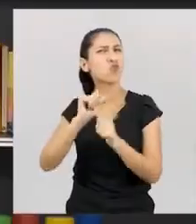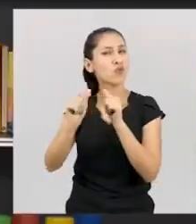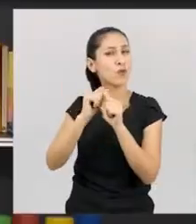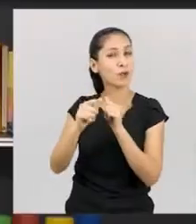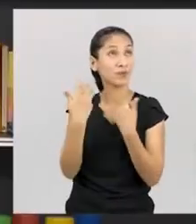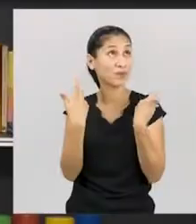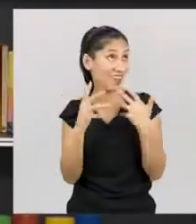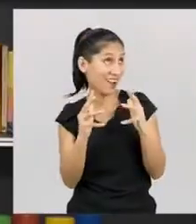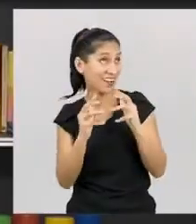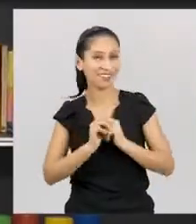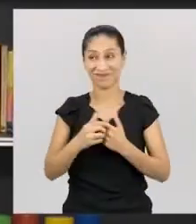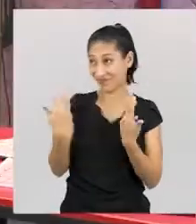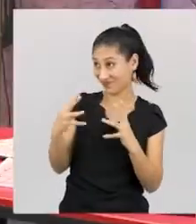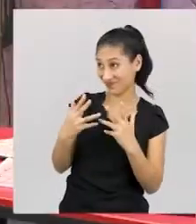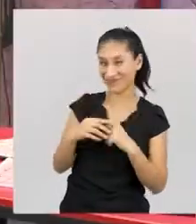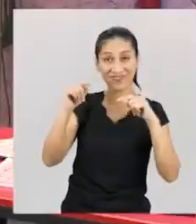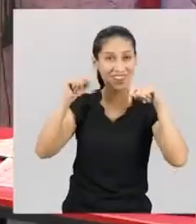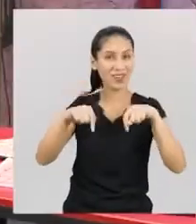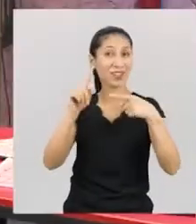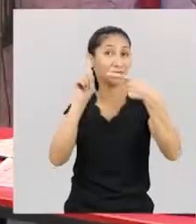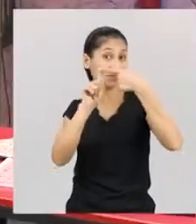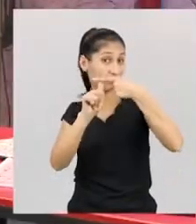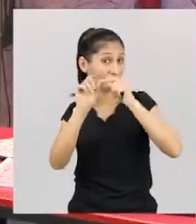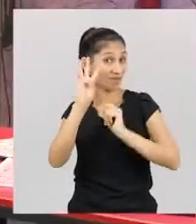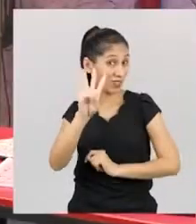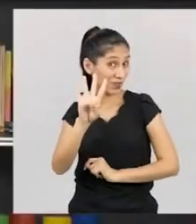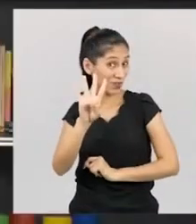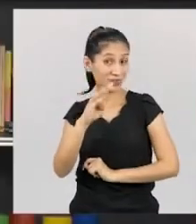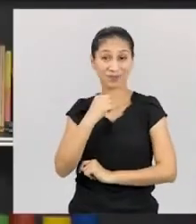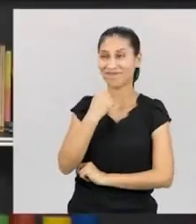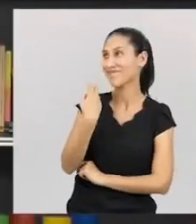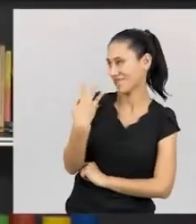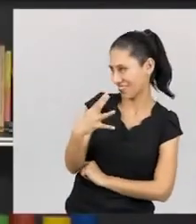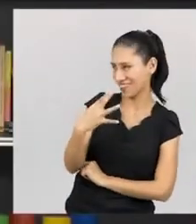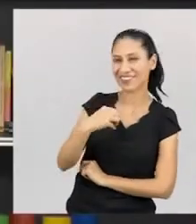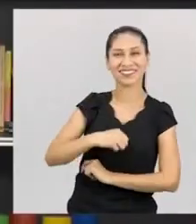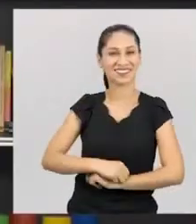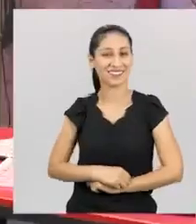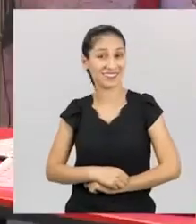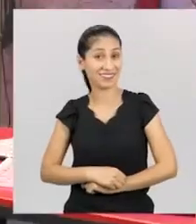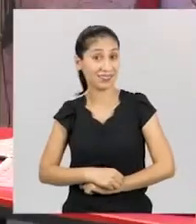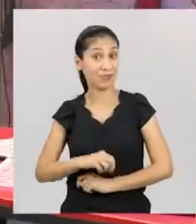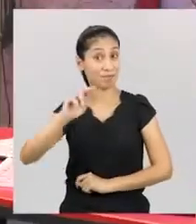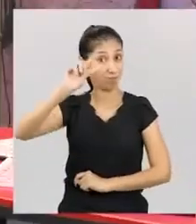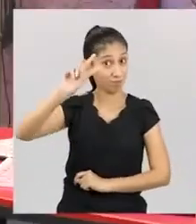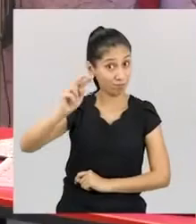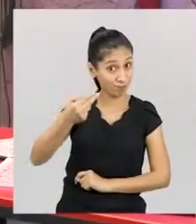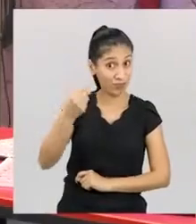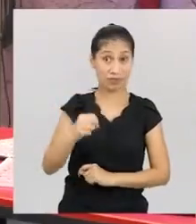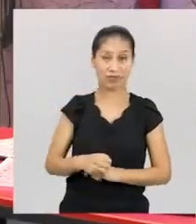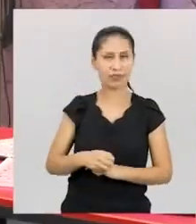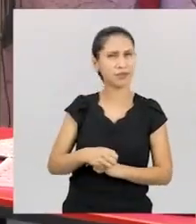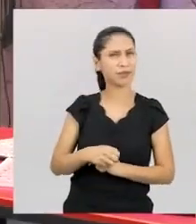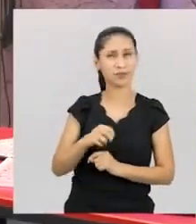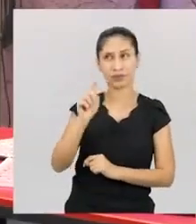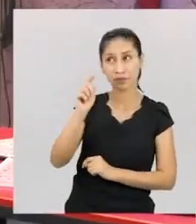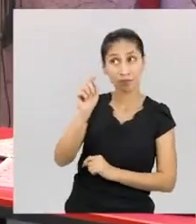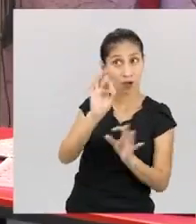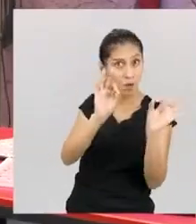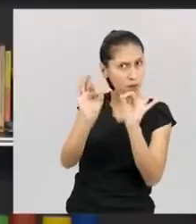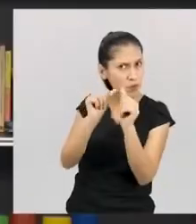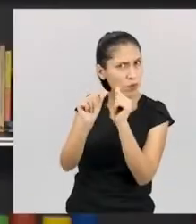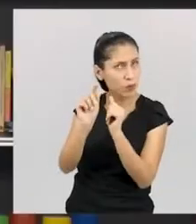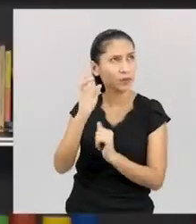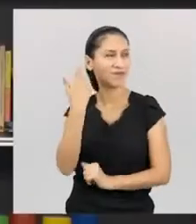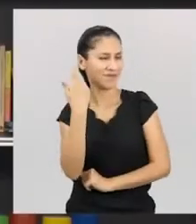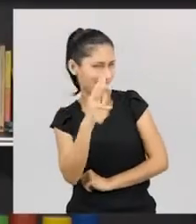un número. Ya. ¿Ya? Ahora súmale 4. Ya. Duplica el valor que